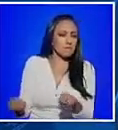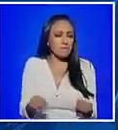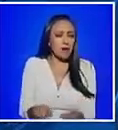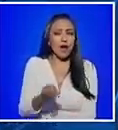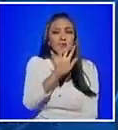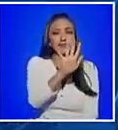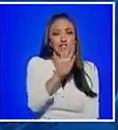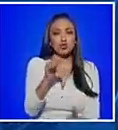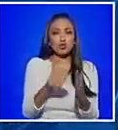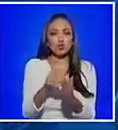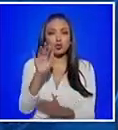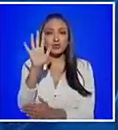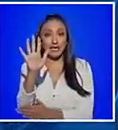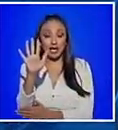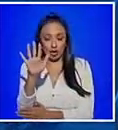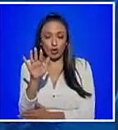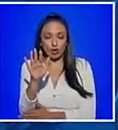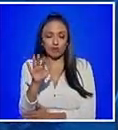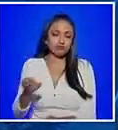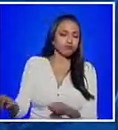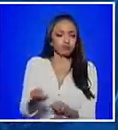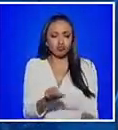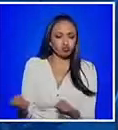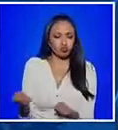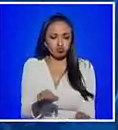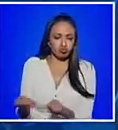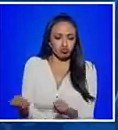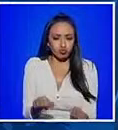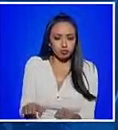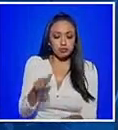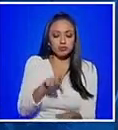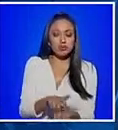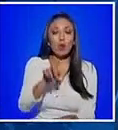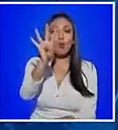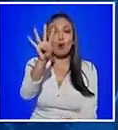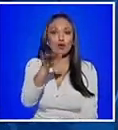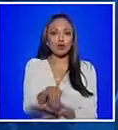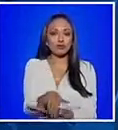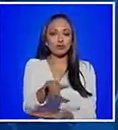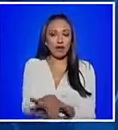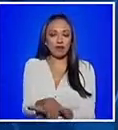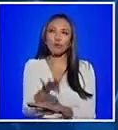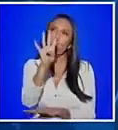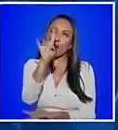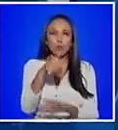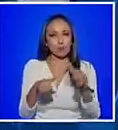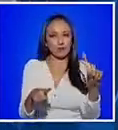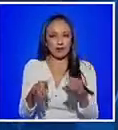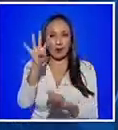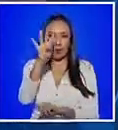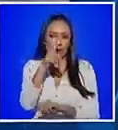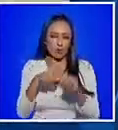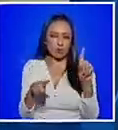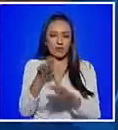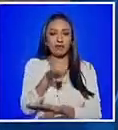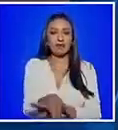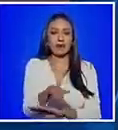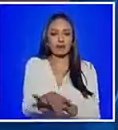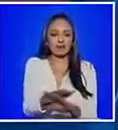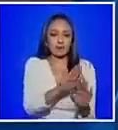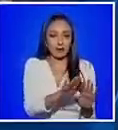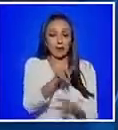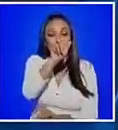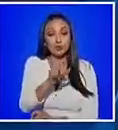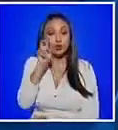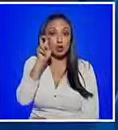5,5 sacudió la isla. Ocurrió a las 16 horas con 36 minutos hora local. Turistas